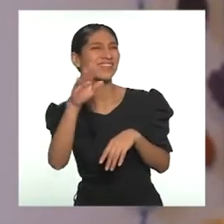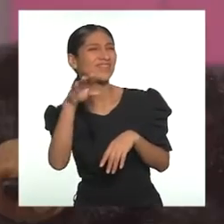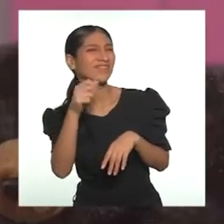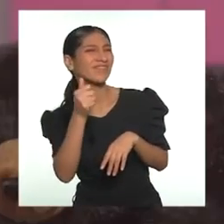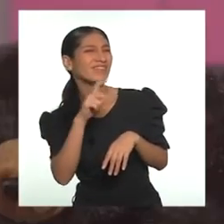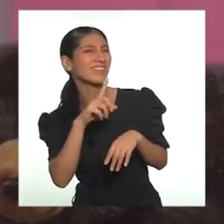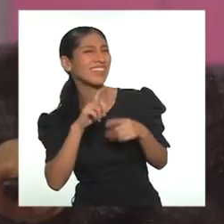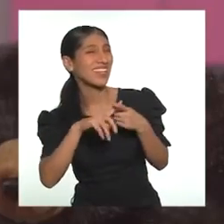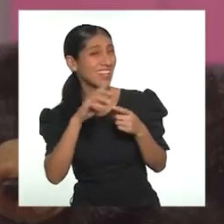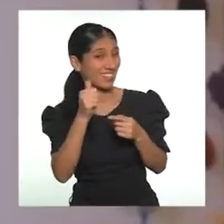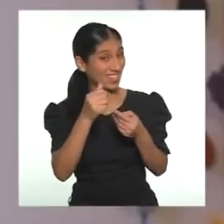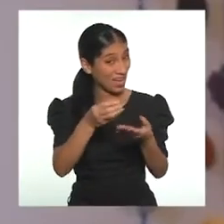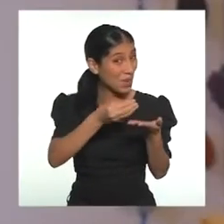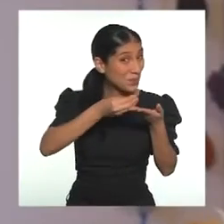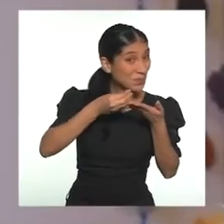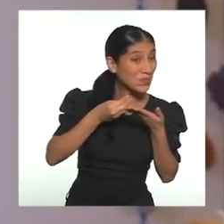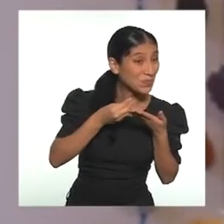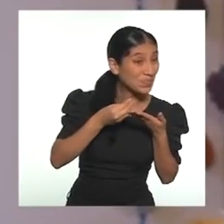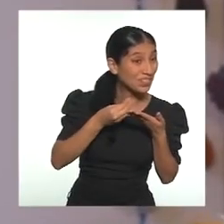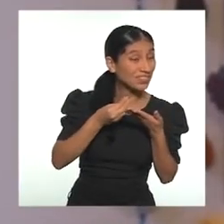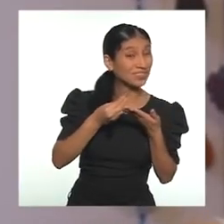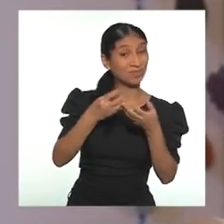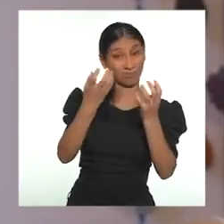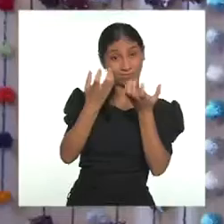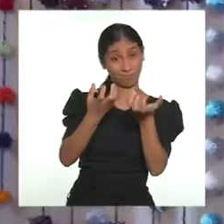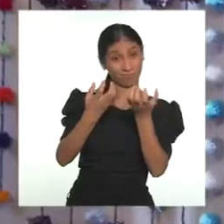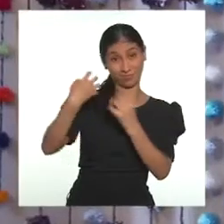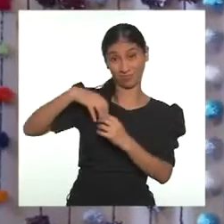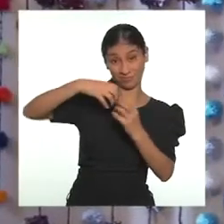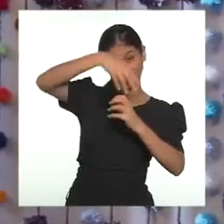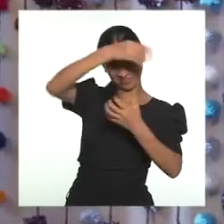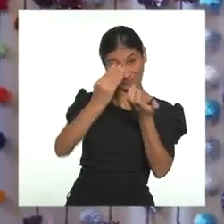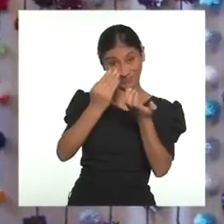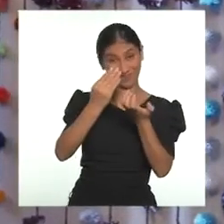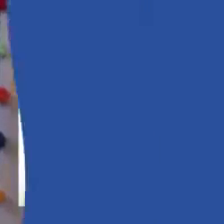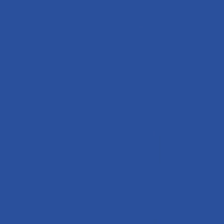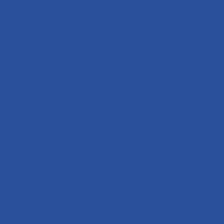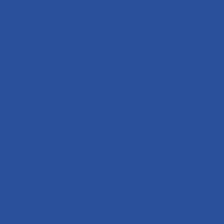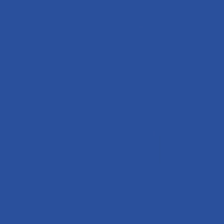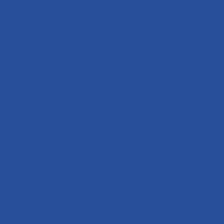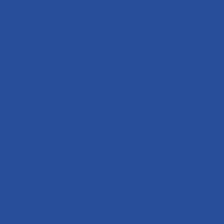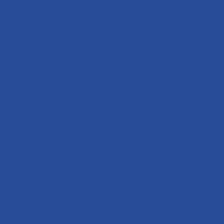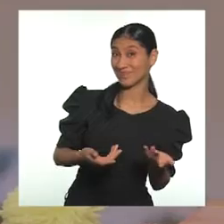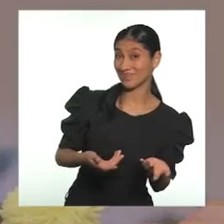Ay, Alexa. ¿Qué? ¿Me invitas a esa manzana? Si la partimos a la mitad. Está bien.